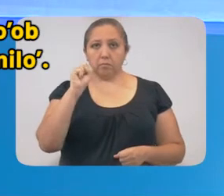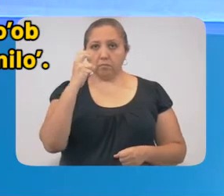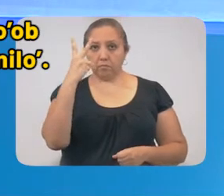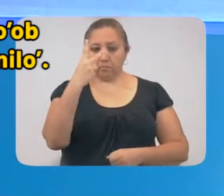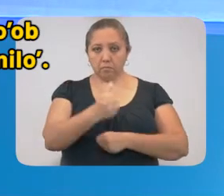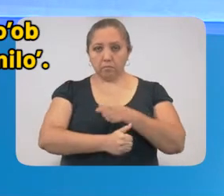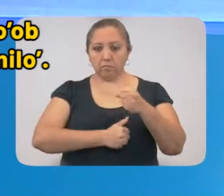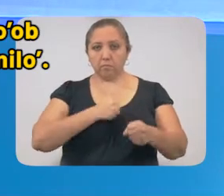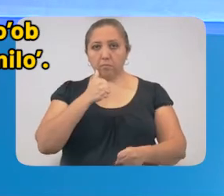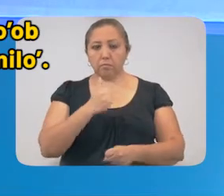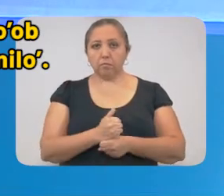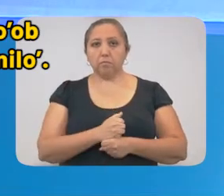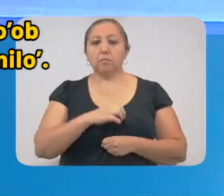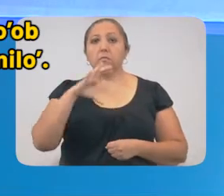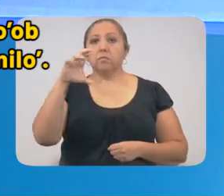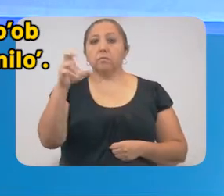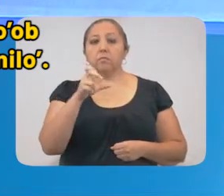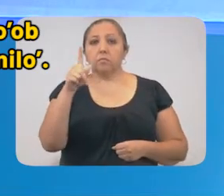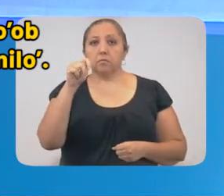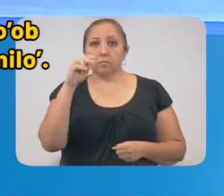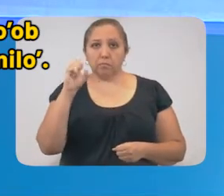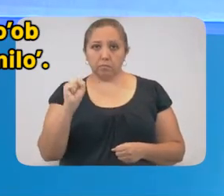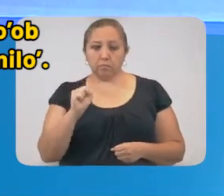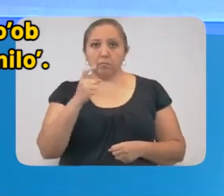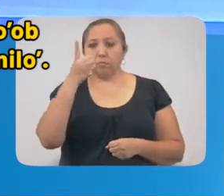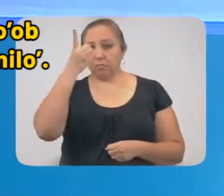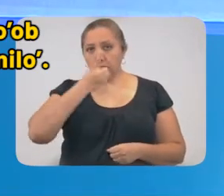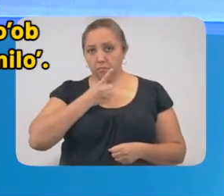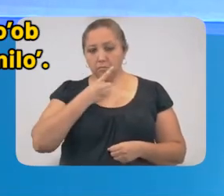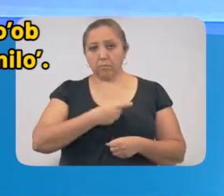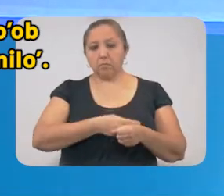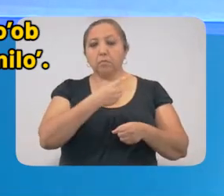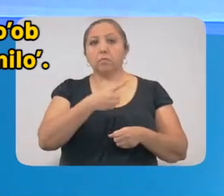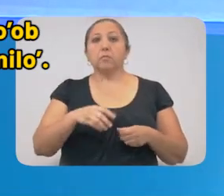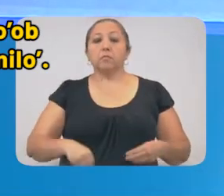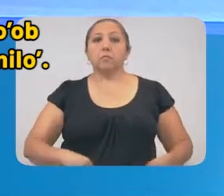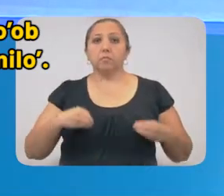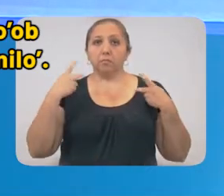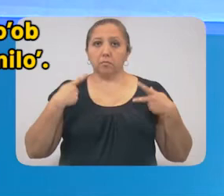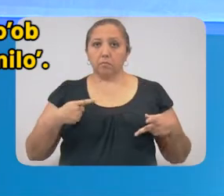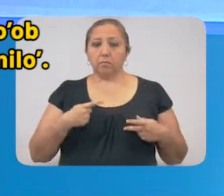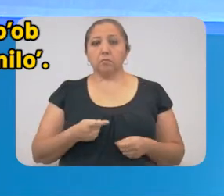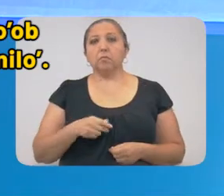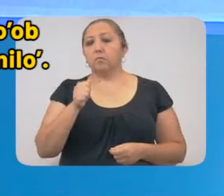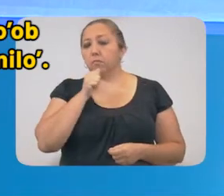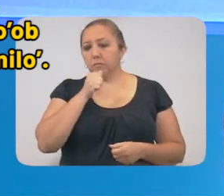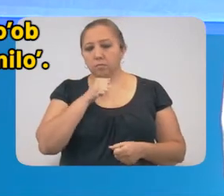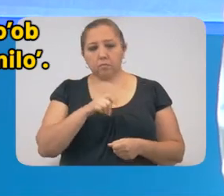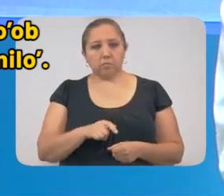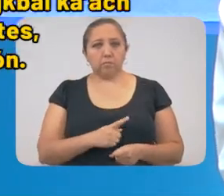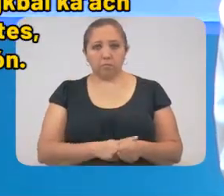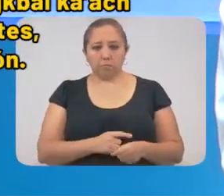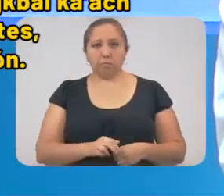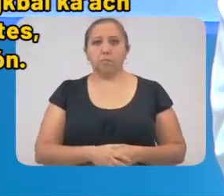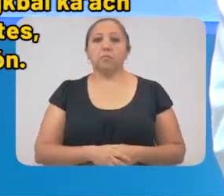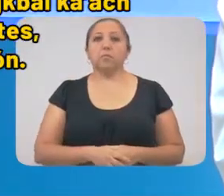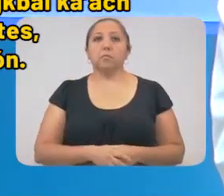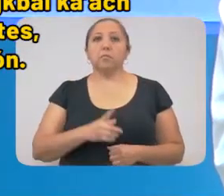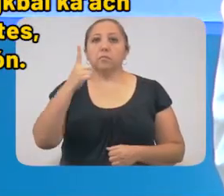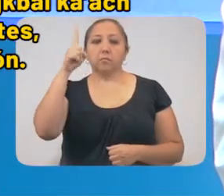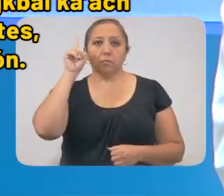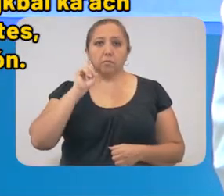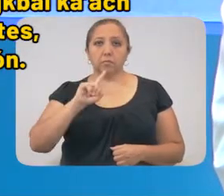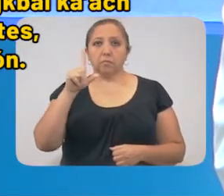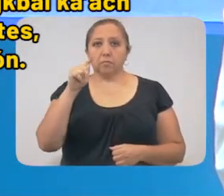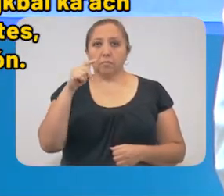62 años de Kichitsonot con diabetes e hipertensión. Vivía con personas las cuales se reportan asintomáticas. Una